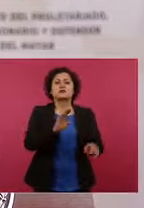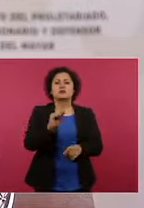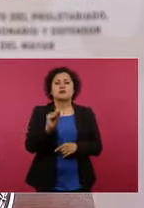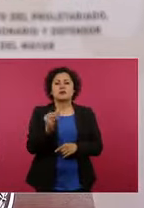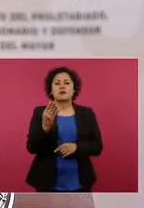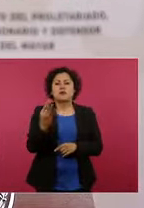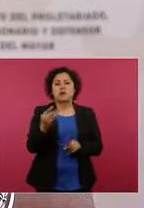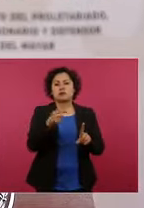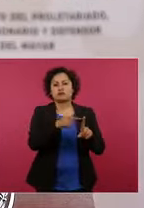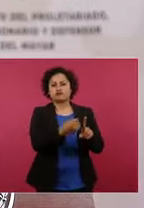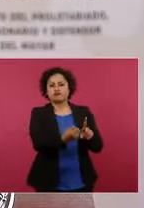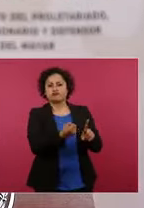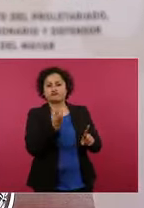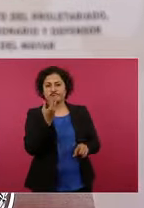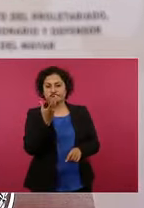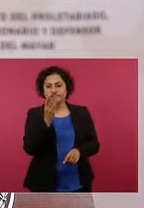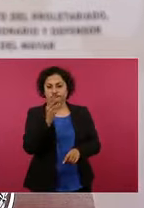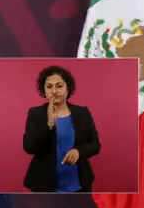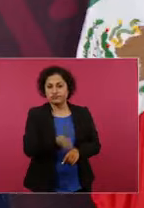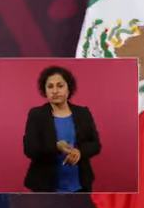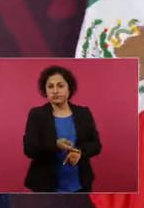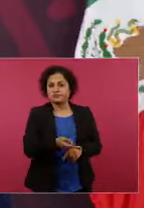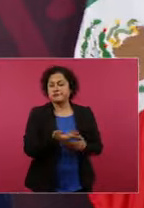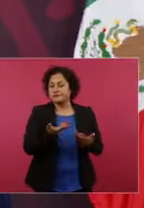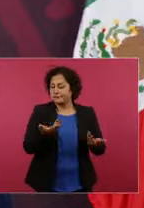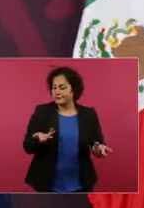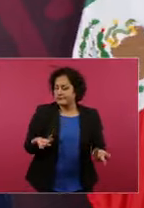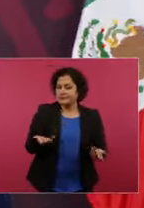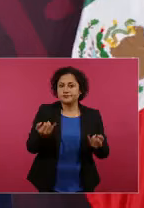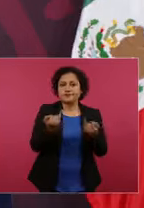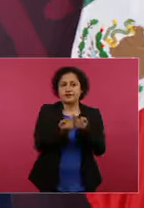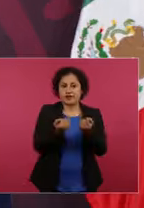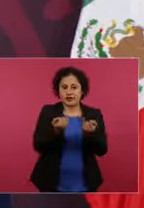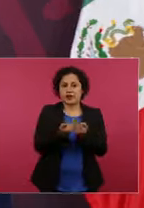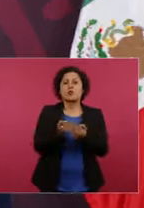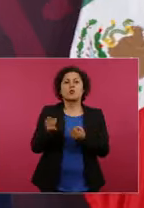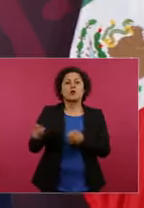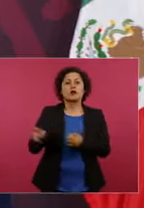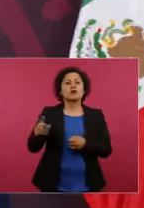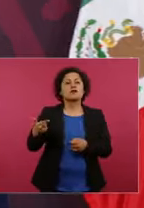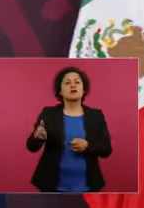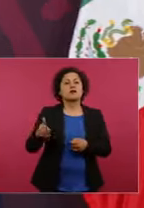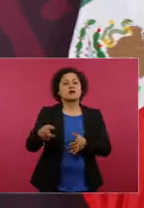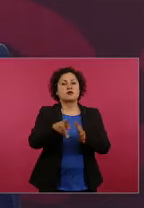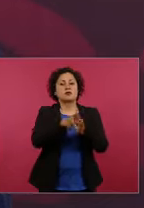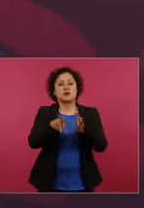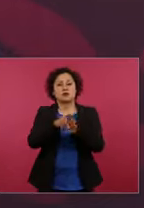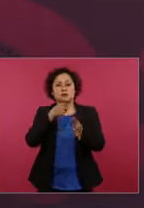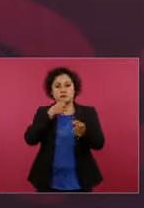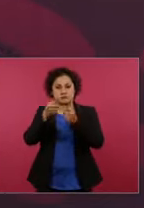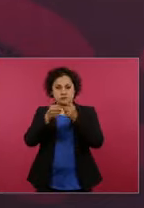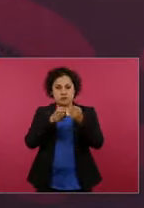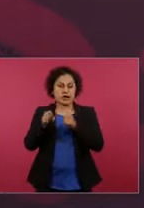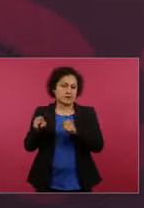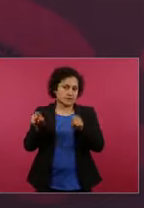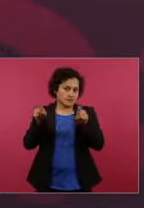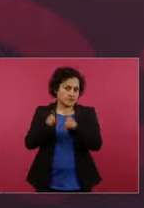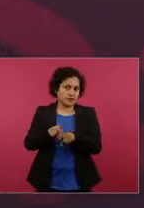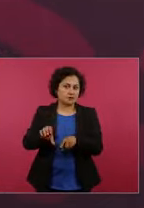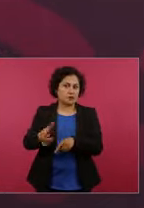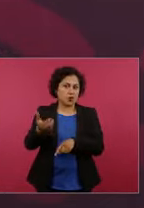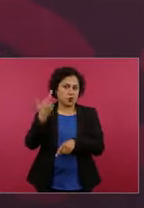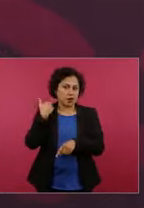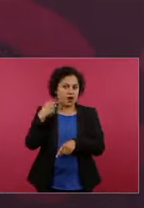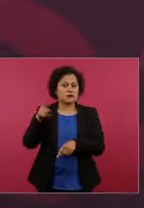1994, fue Ruiz. Bueno, pues así el periodista de Guanajuato, conductor de radio, me habla y me